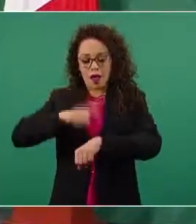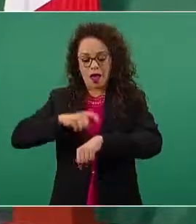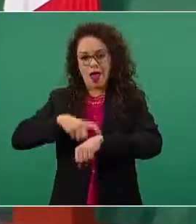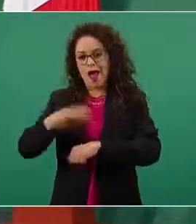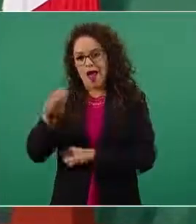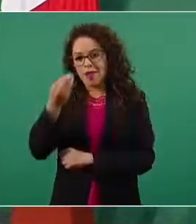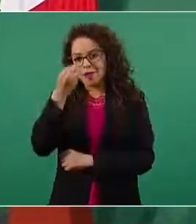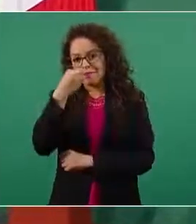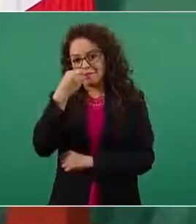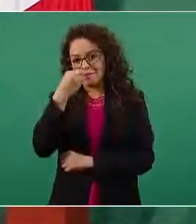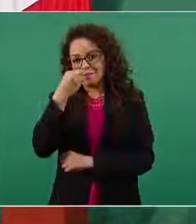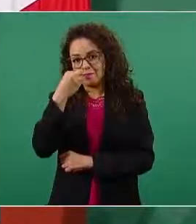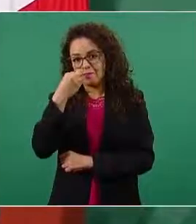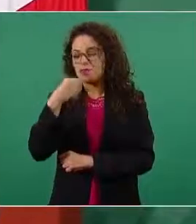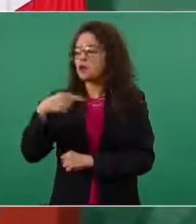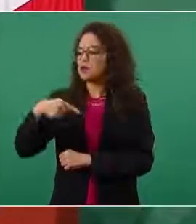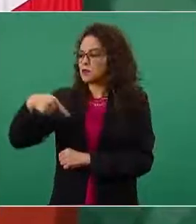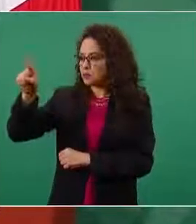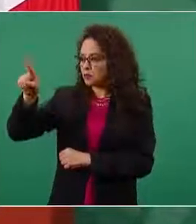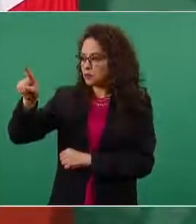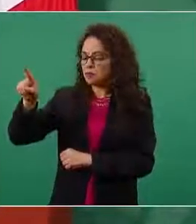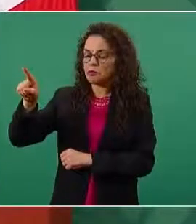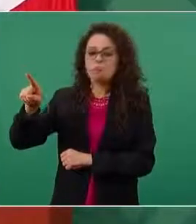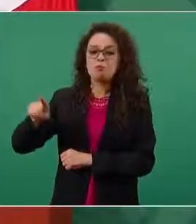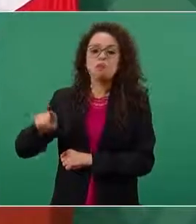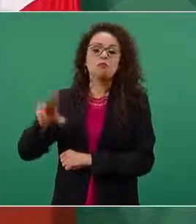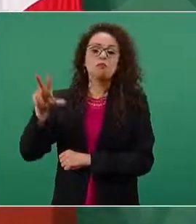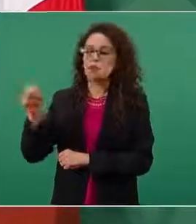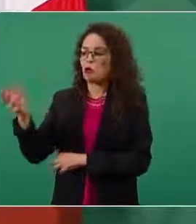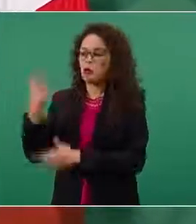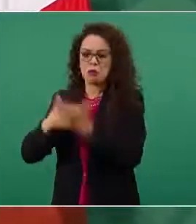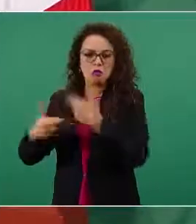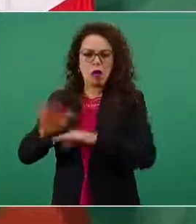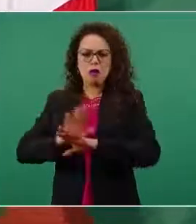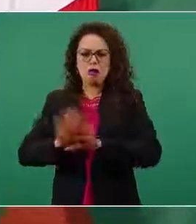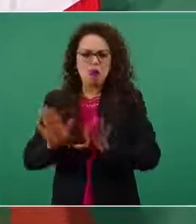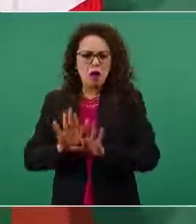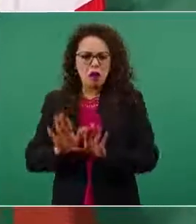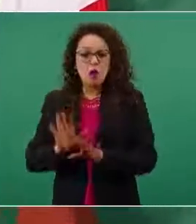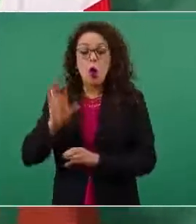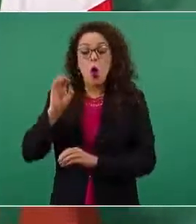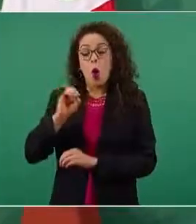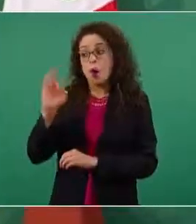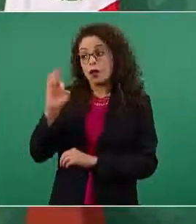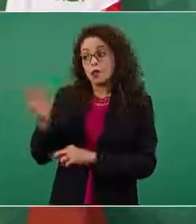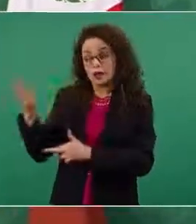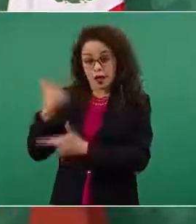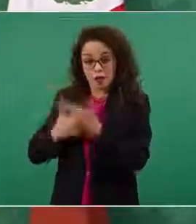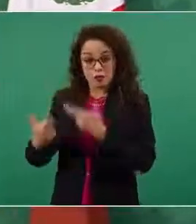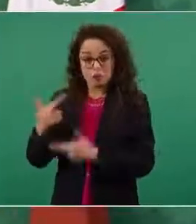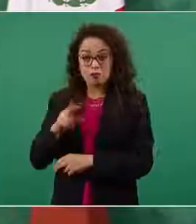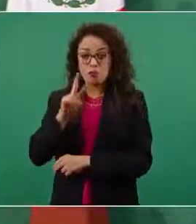si regresan 1, 2 horas, ahora como está la pandemia, pues todo está